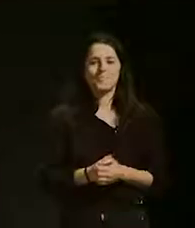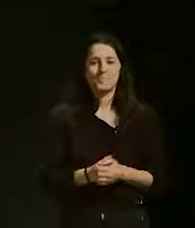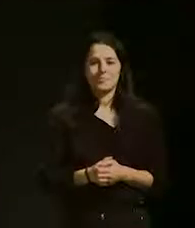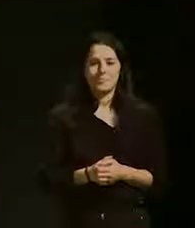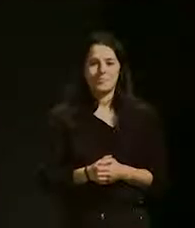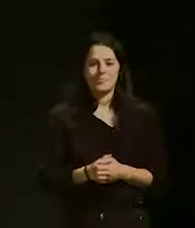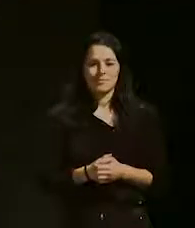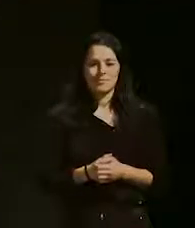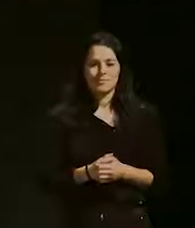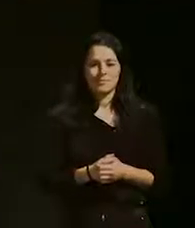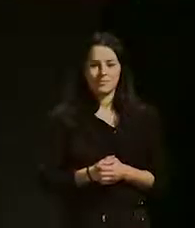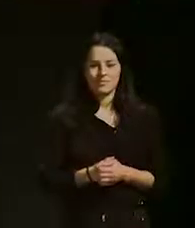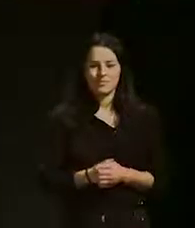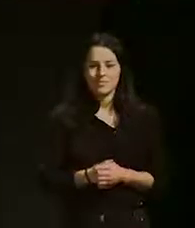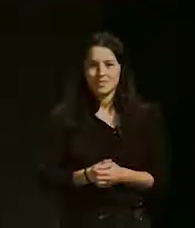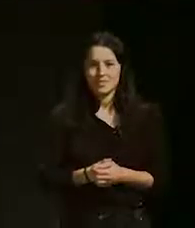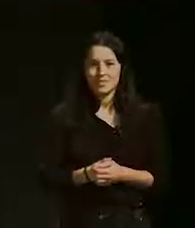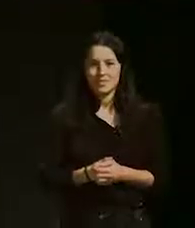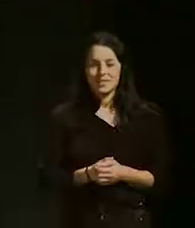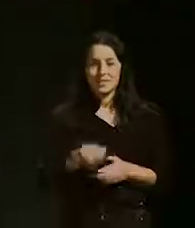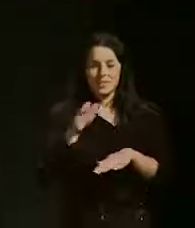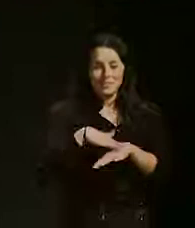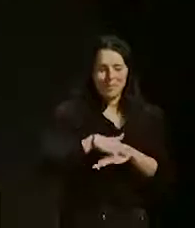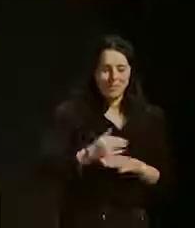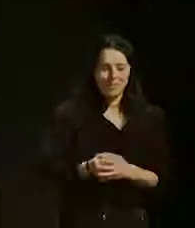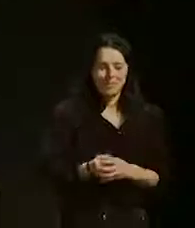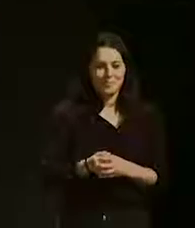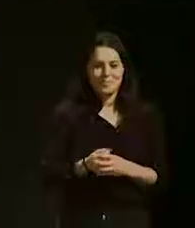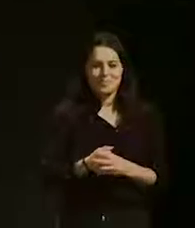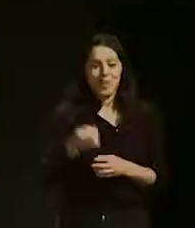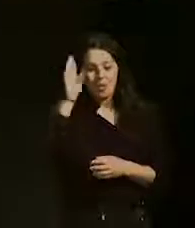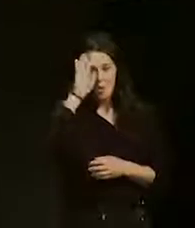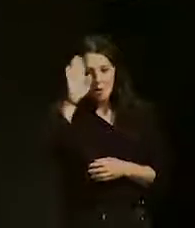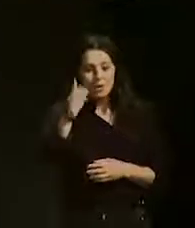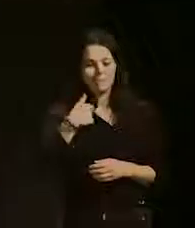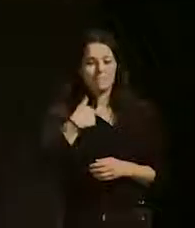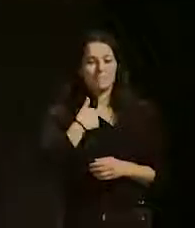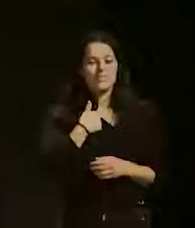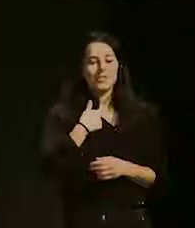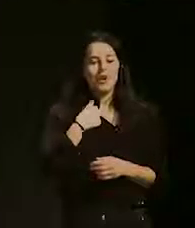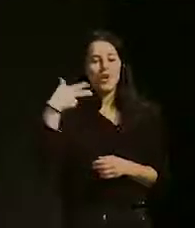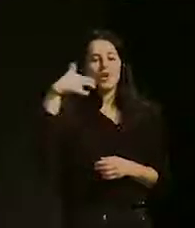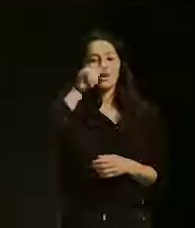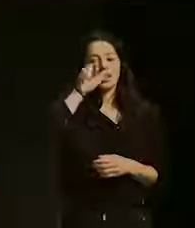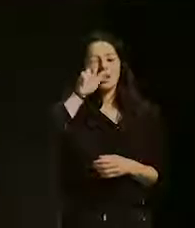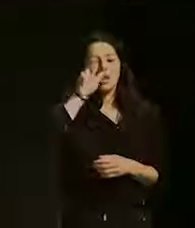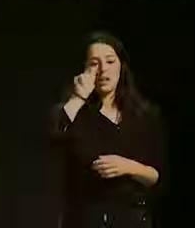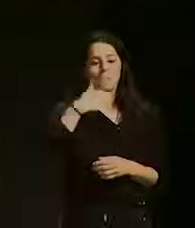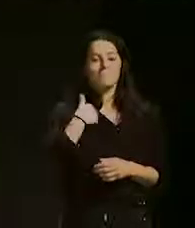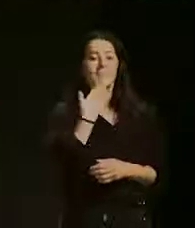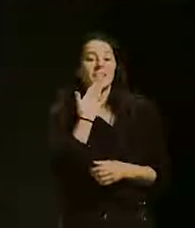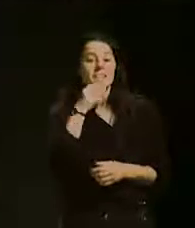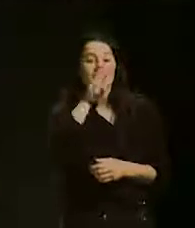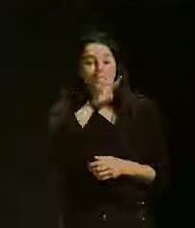Cuando quieras, Chiara. Ah, ok. Disculpa. Hola, yo soy Chiara. Tengo 34 años y vengo